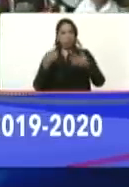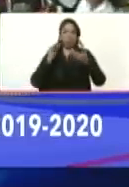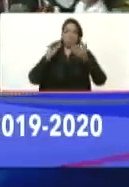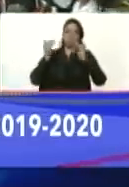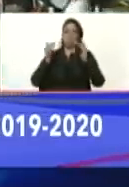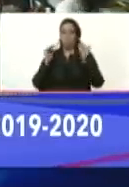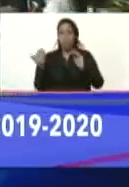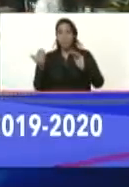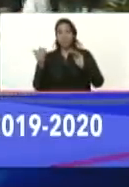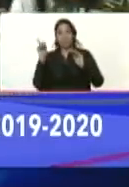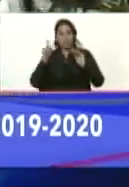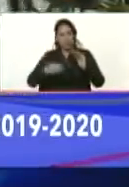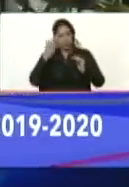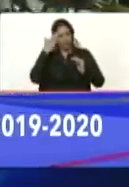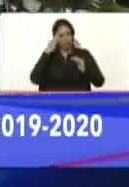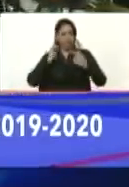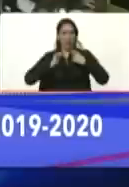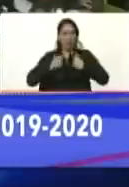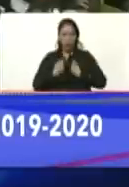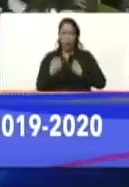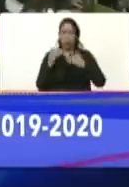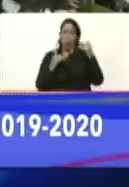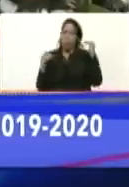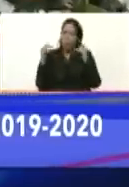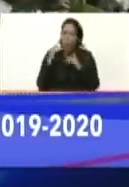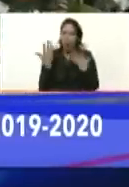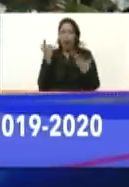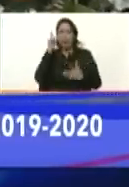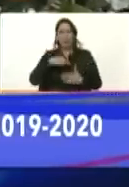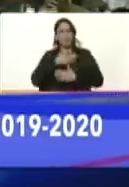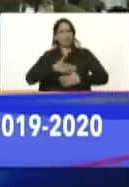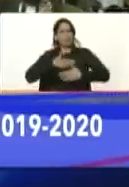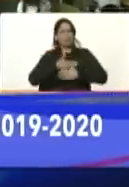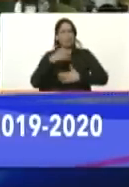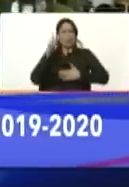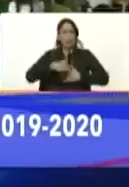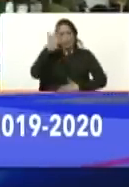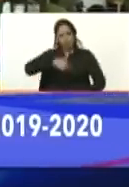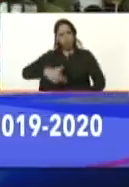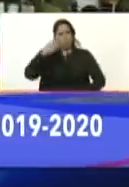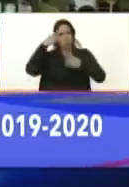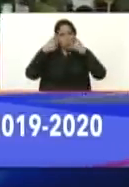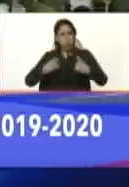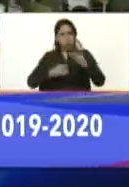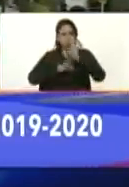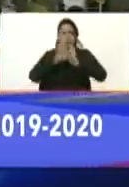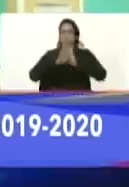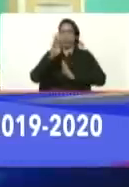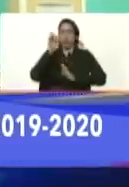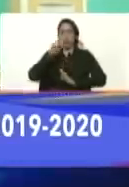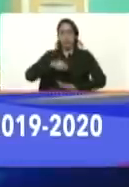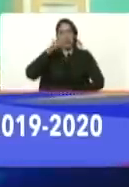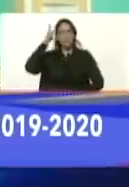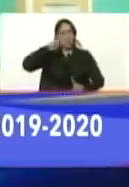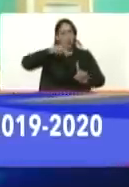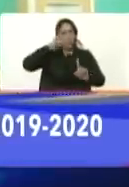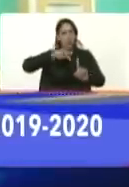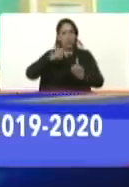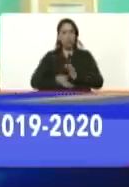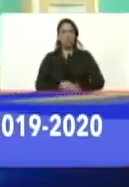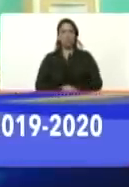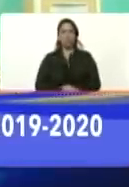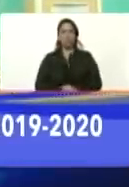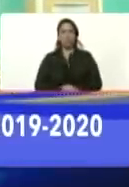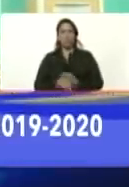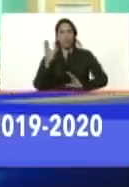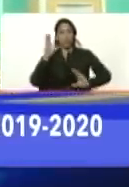aristóbulo calidad moral calidad académica calidad pedagógica calidad